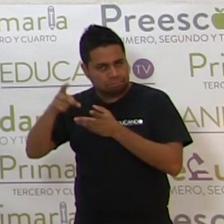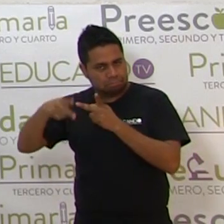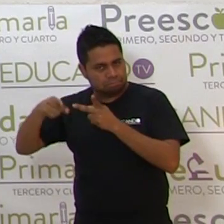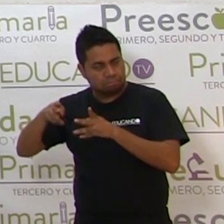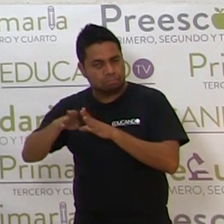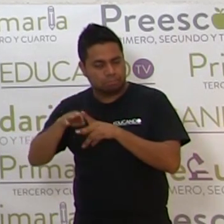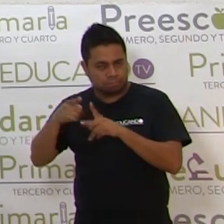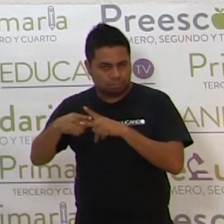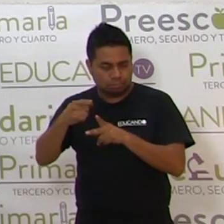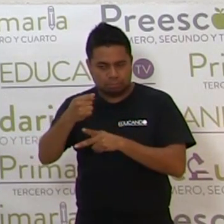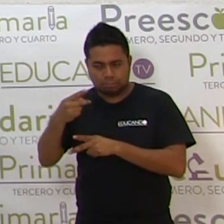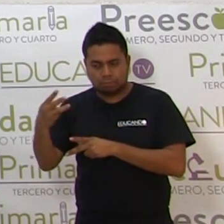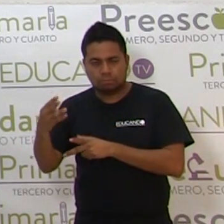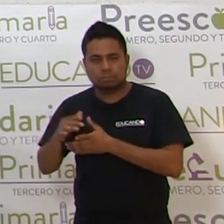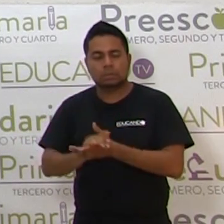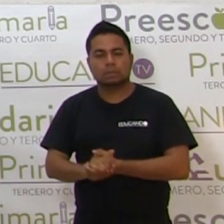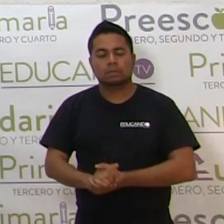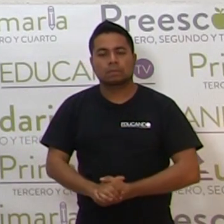Y